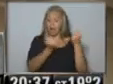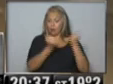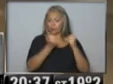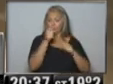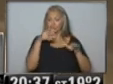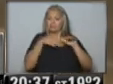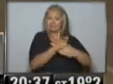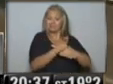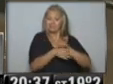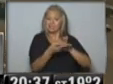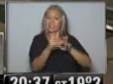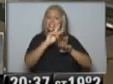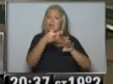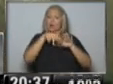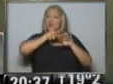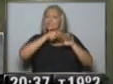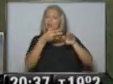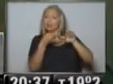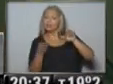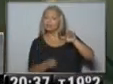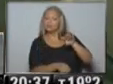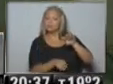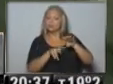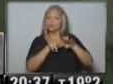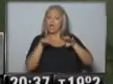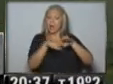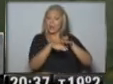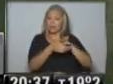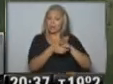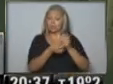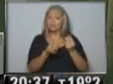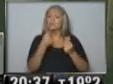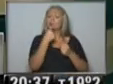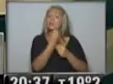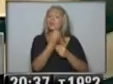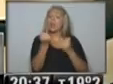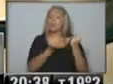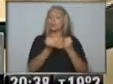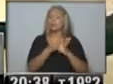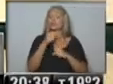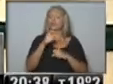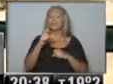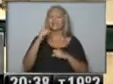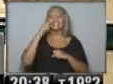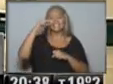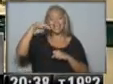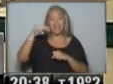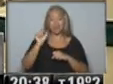ha quedado abajo? Sí, en el segundo subsuelo quedó. ¿Qué tipo de coche tiene usted? Es un Siena, es un